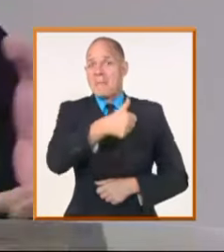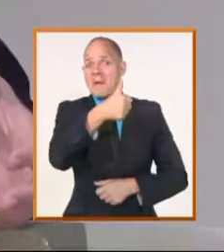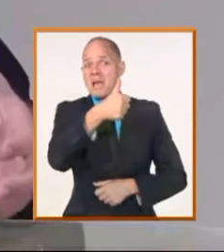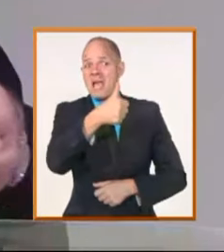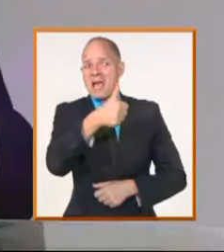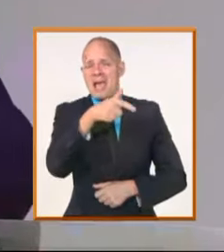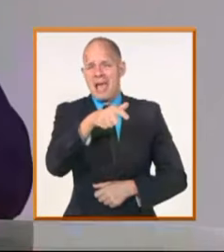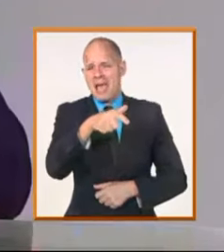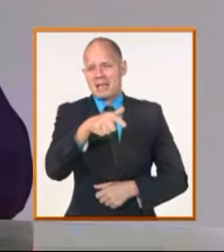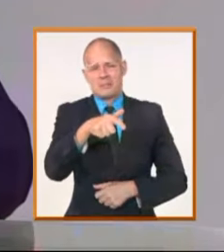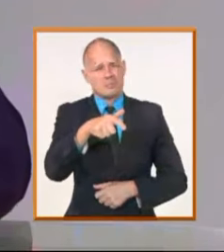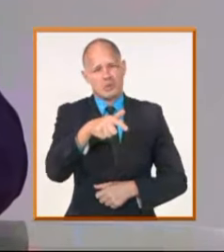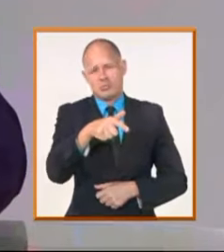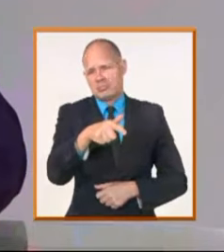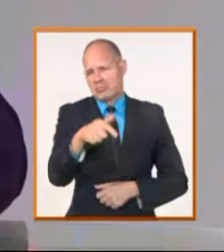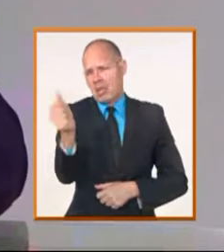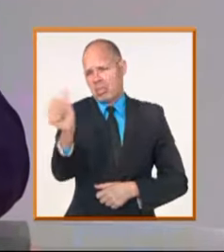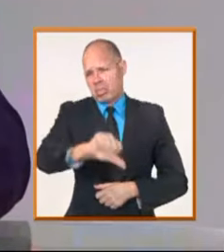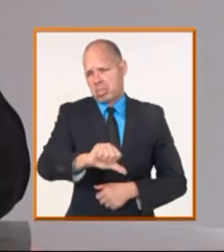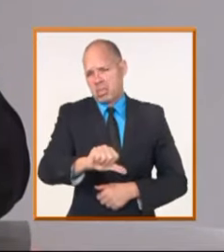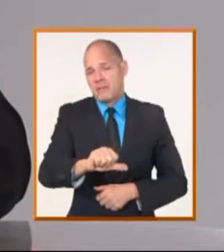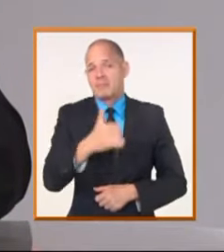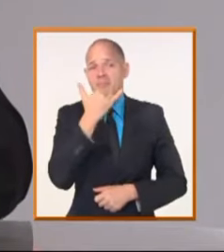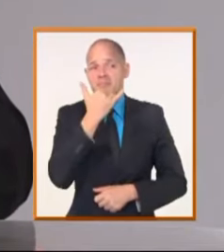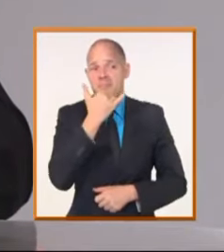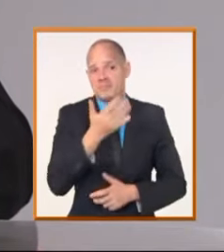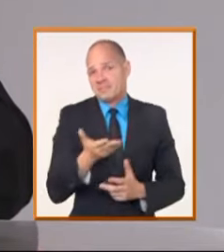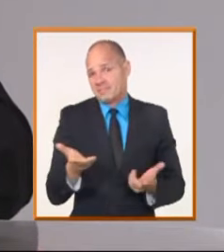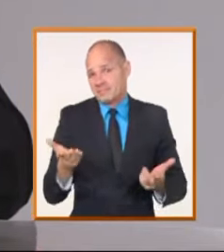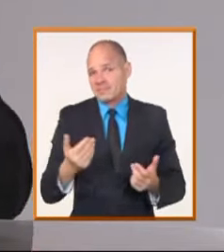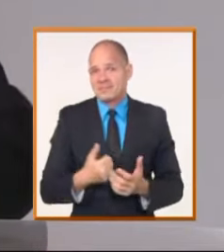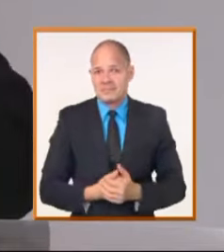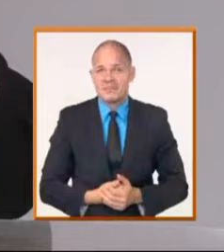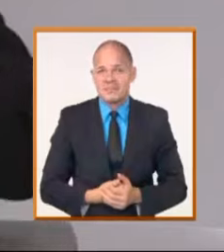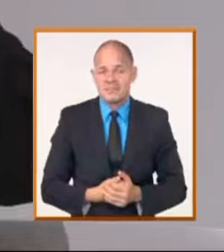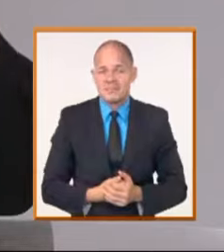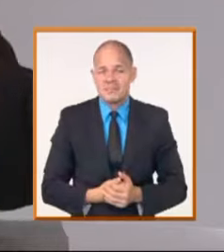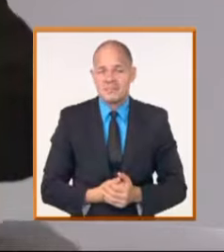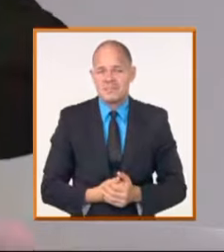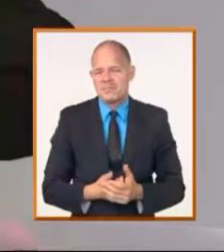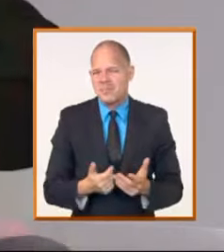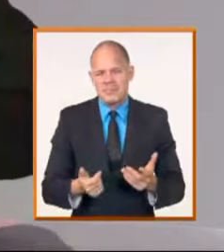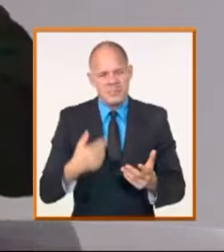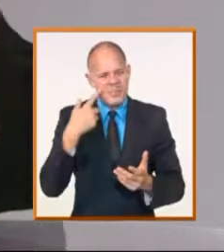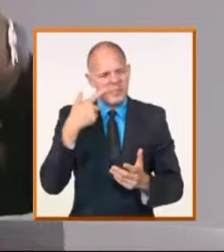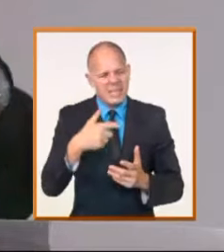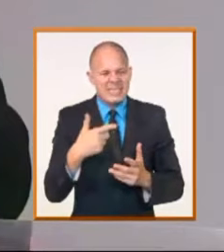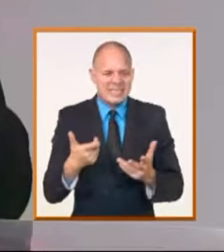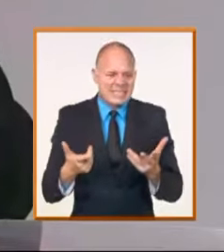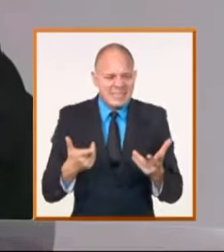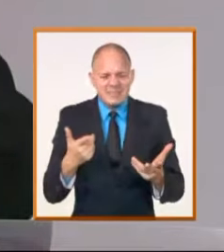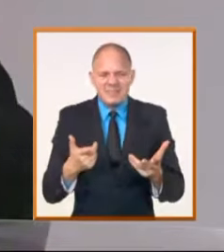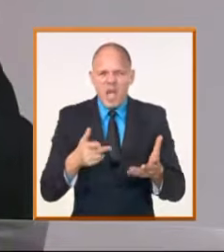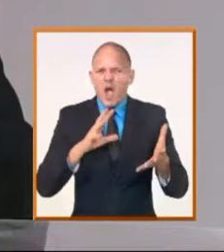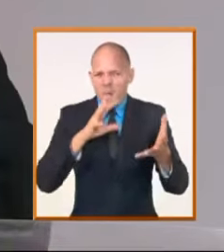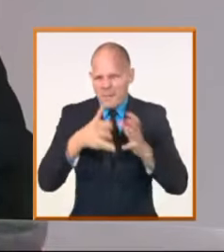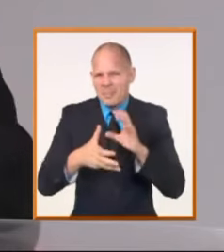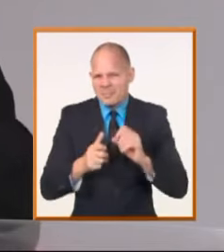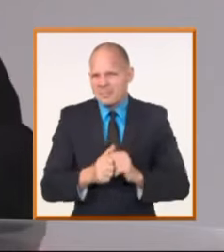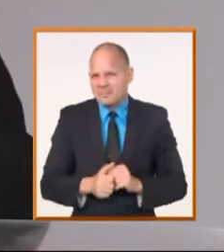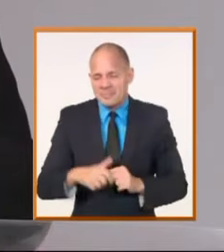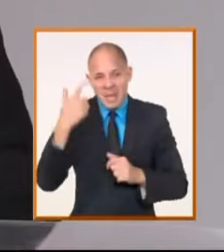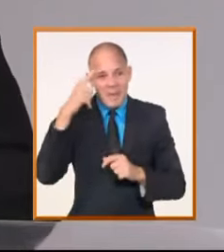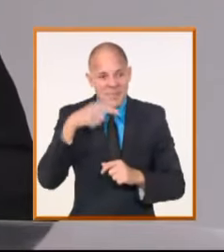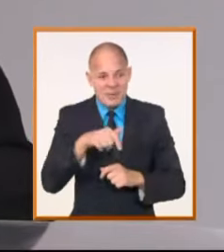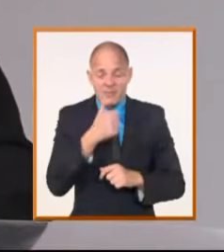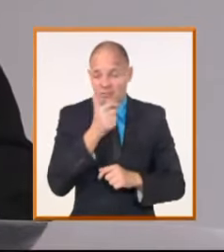de votación popular que los otros que daban ganador en el voto popular a Hillary Clinton. O sea, es una cuestión un poco más complicada que simplemente este u